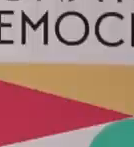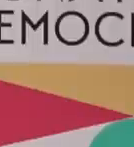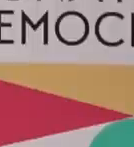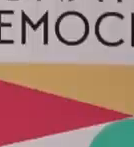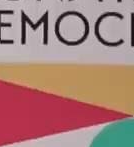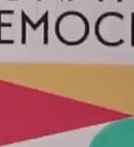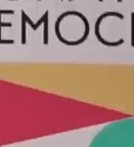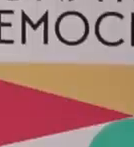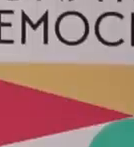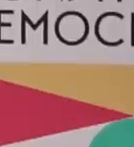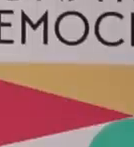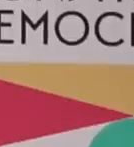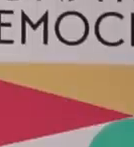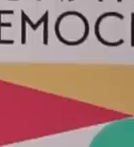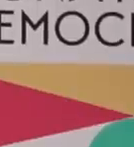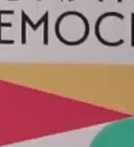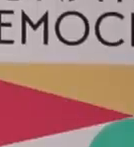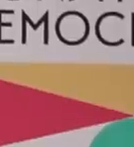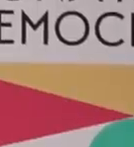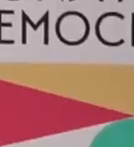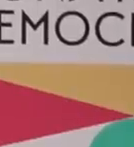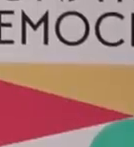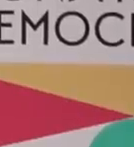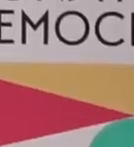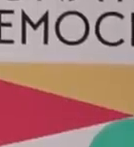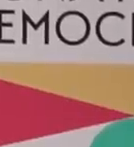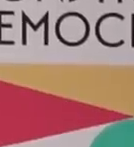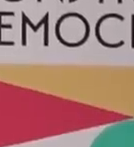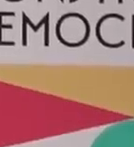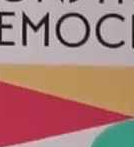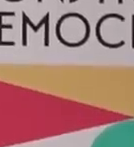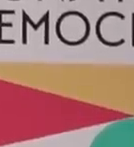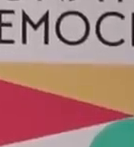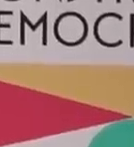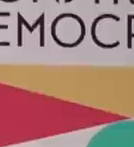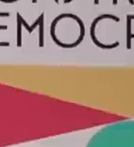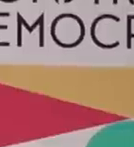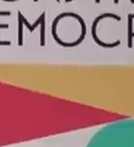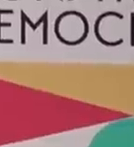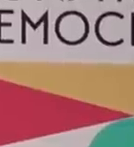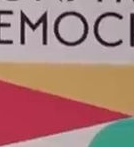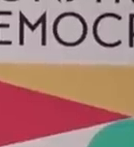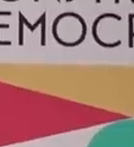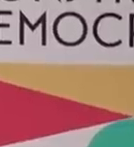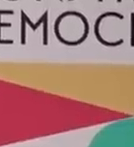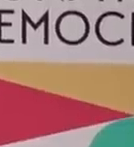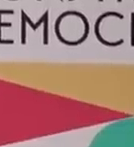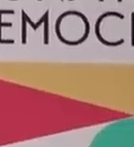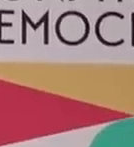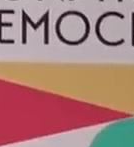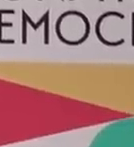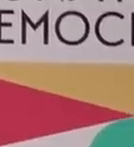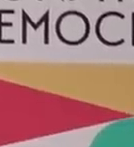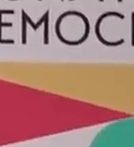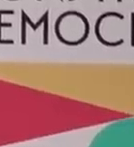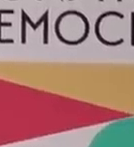control frente a las eléctricas, para poder cuidar al planeta, para poder hacer la vida de nuestros pueblos sostenible, para